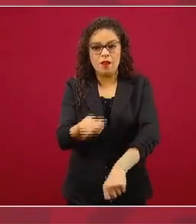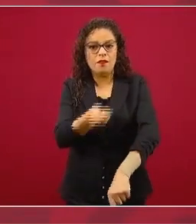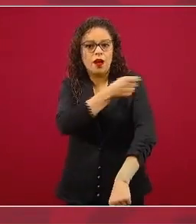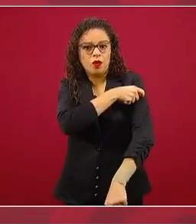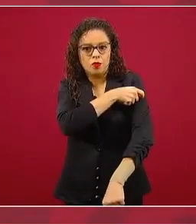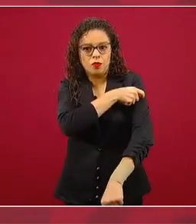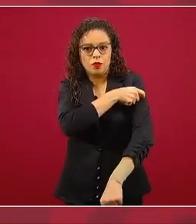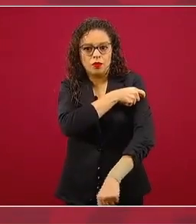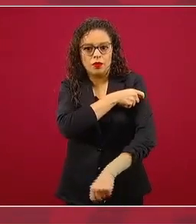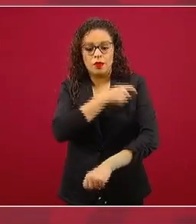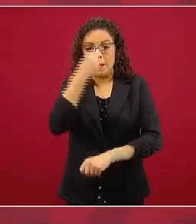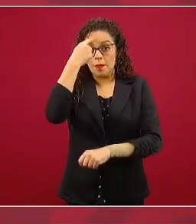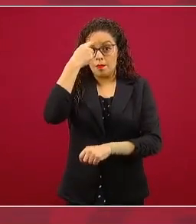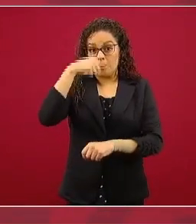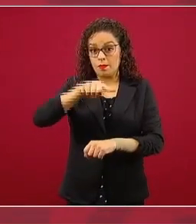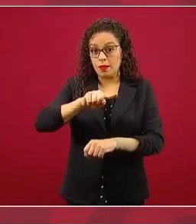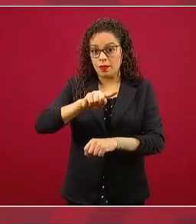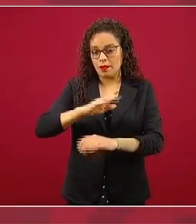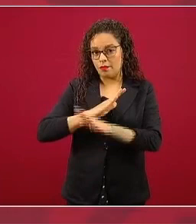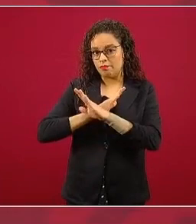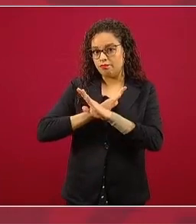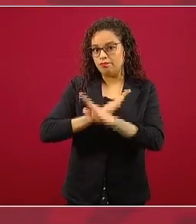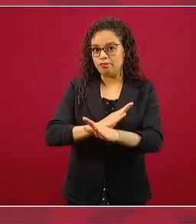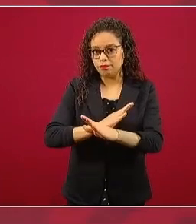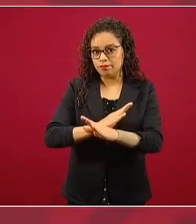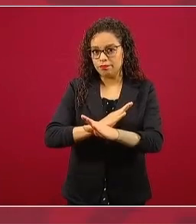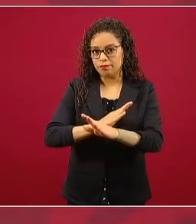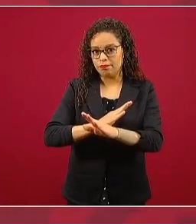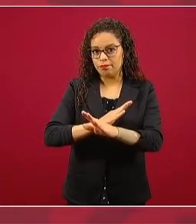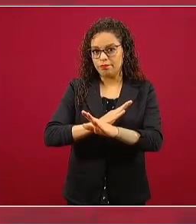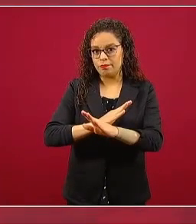contra el coronavirus.